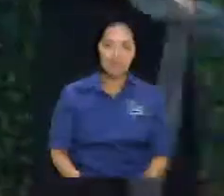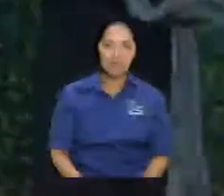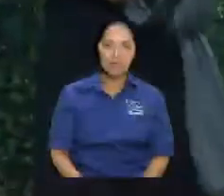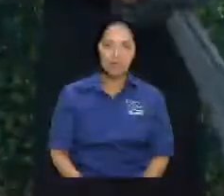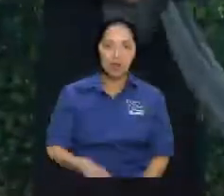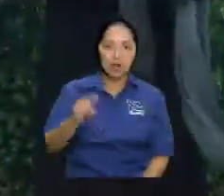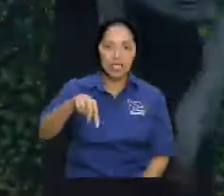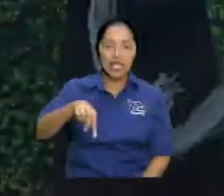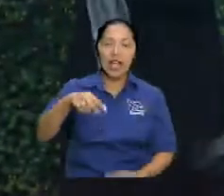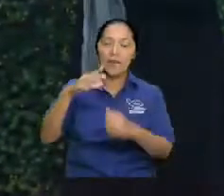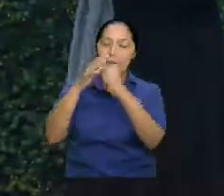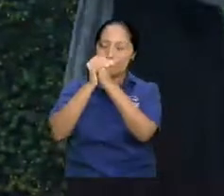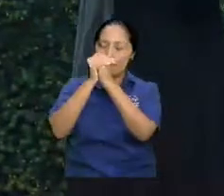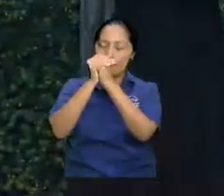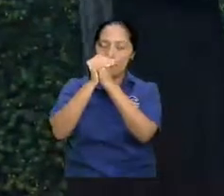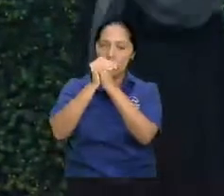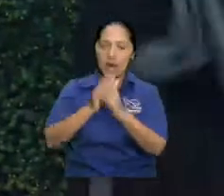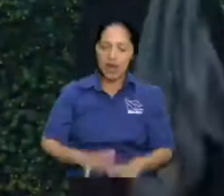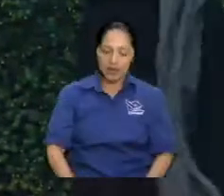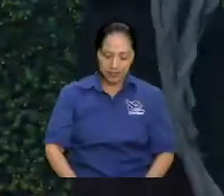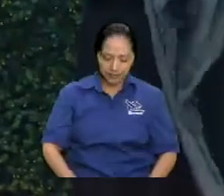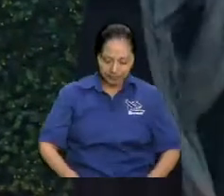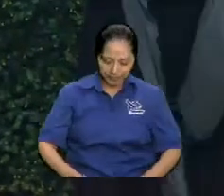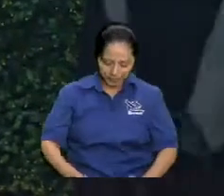Padre, en el nombre de Jesús,